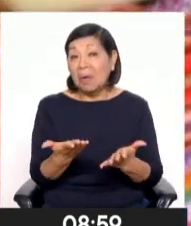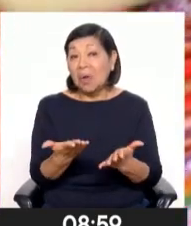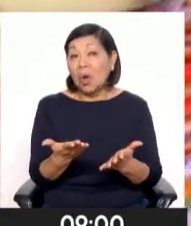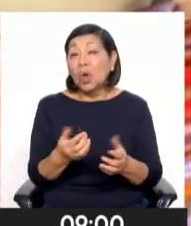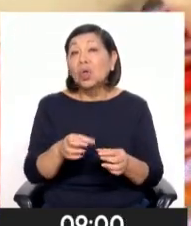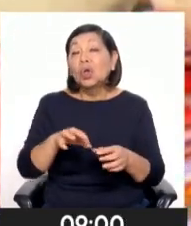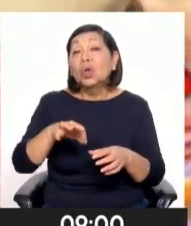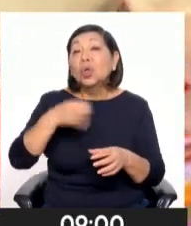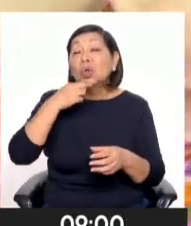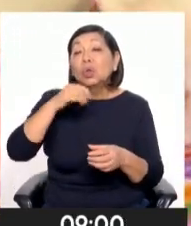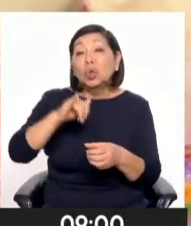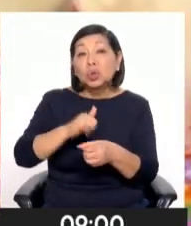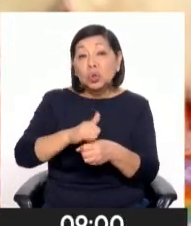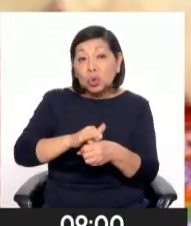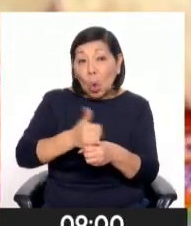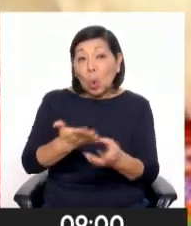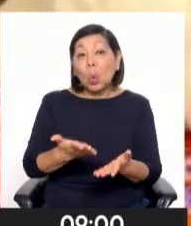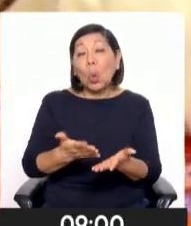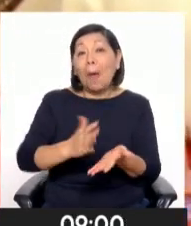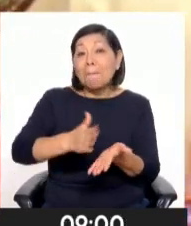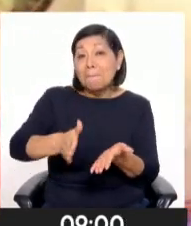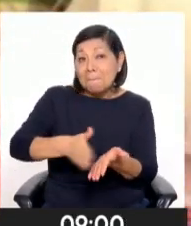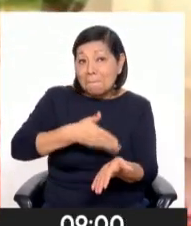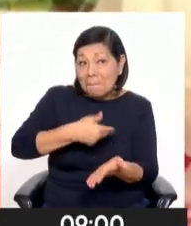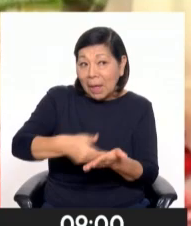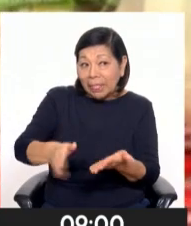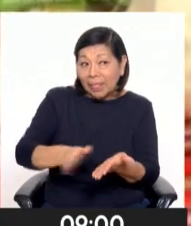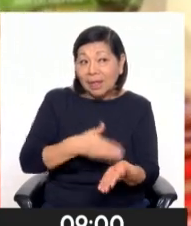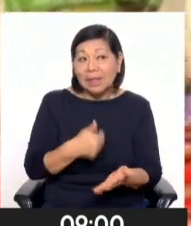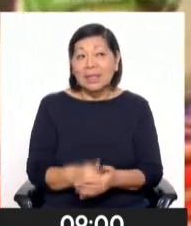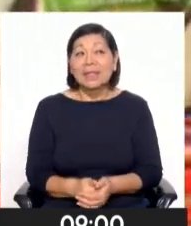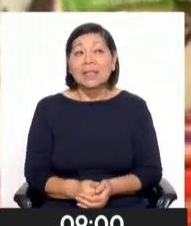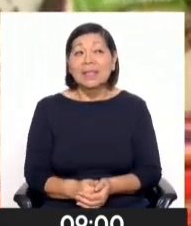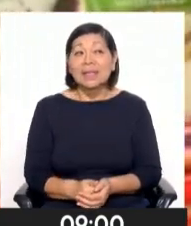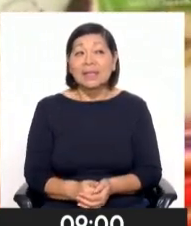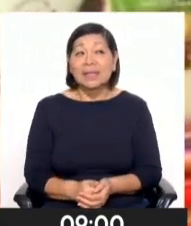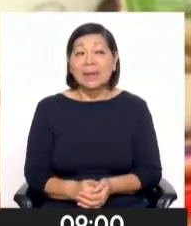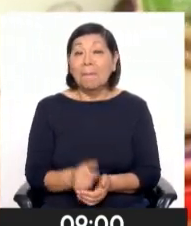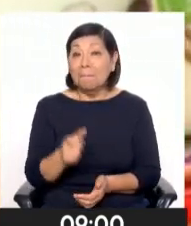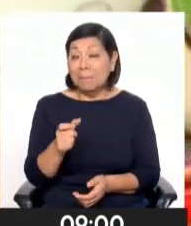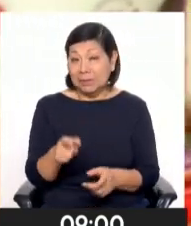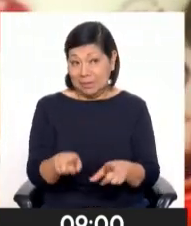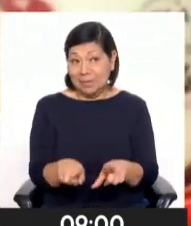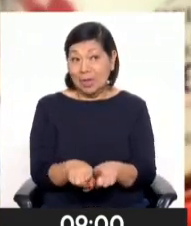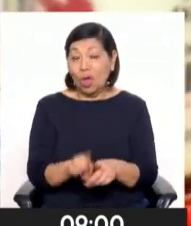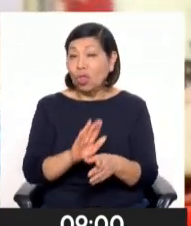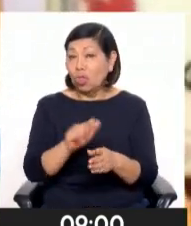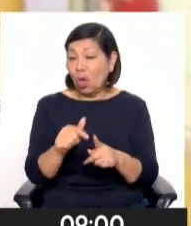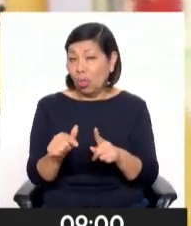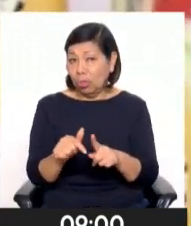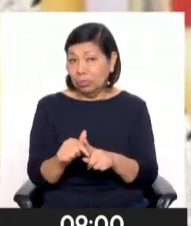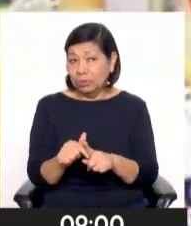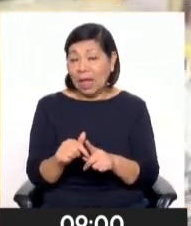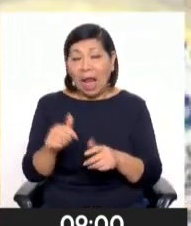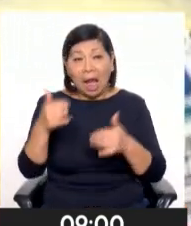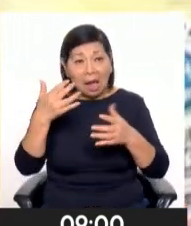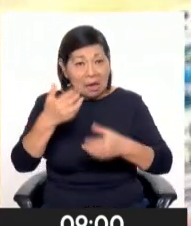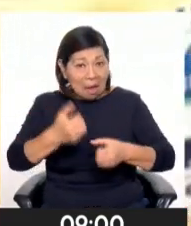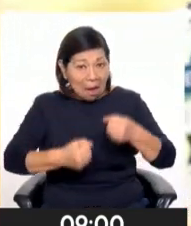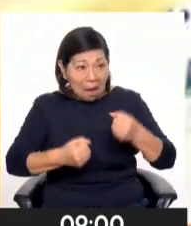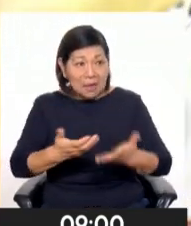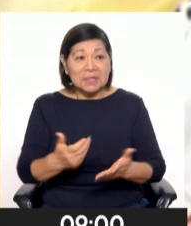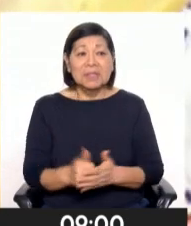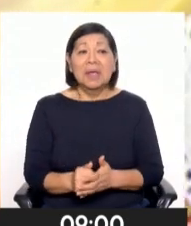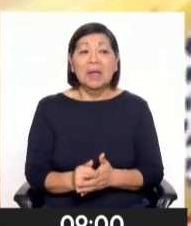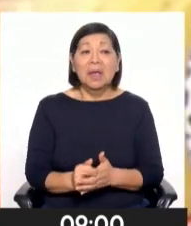ser los yogures la mantequilla como nos habían hablado previamente los expertos también de toda la producción de leche que se produce